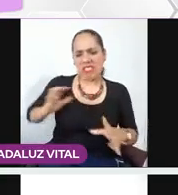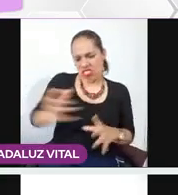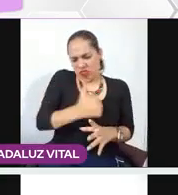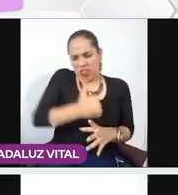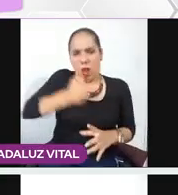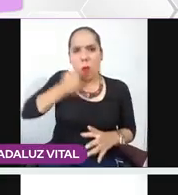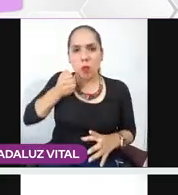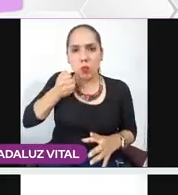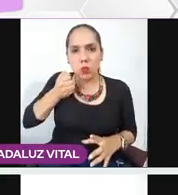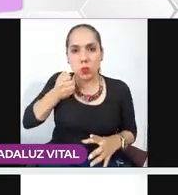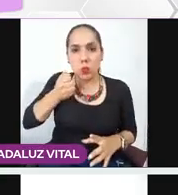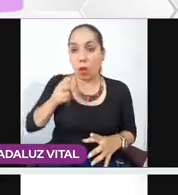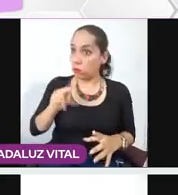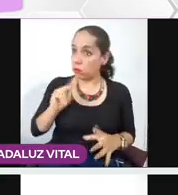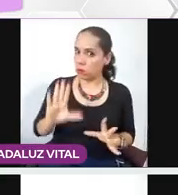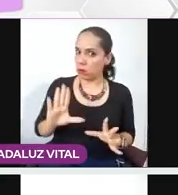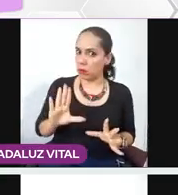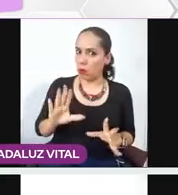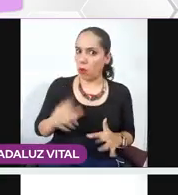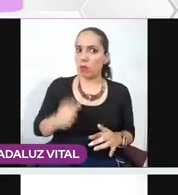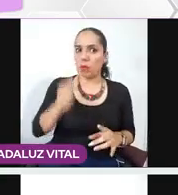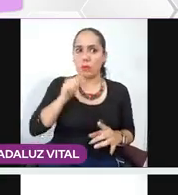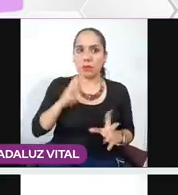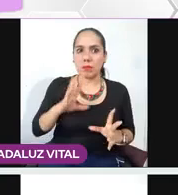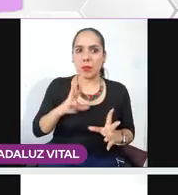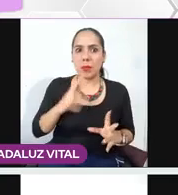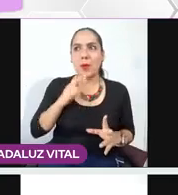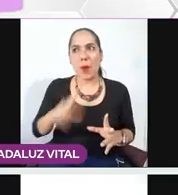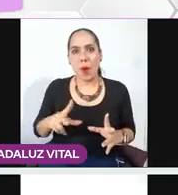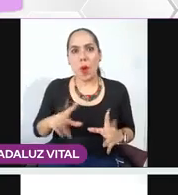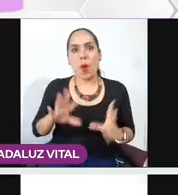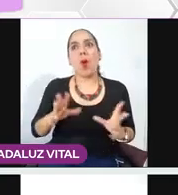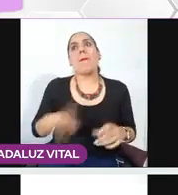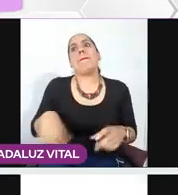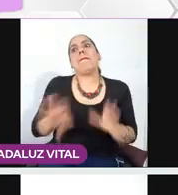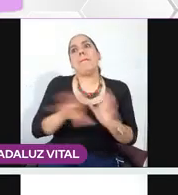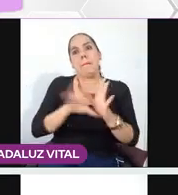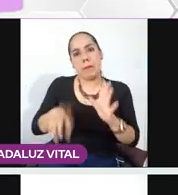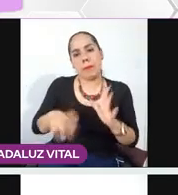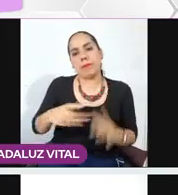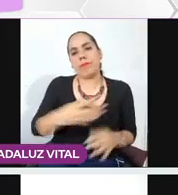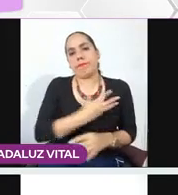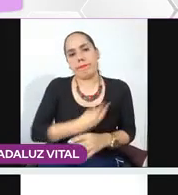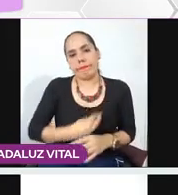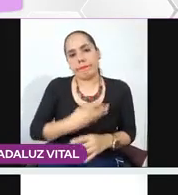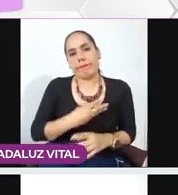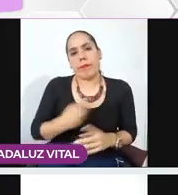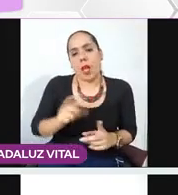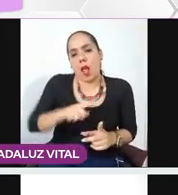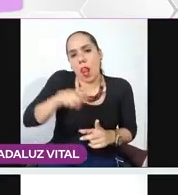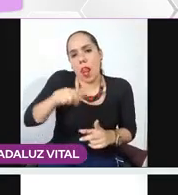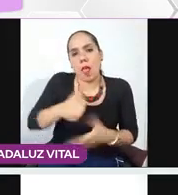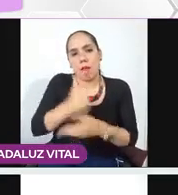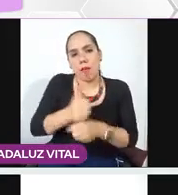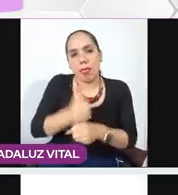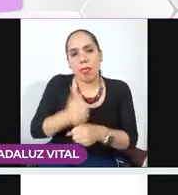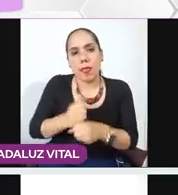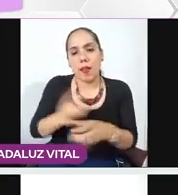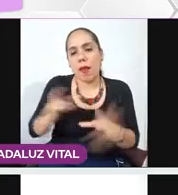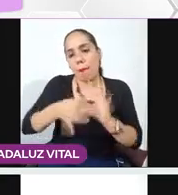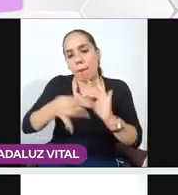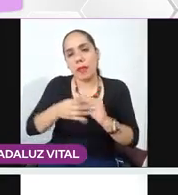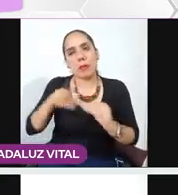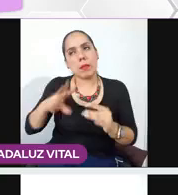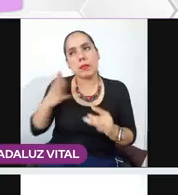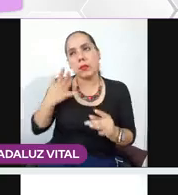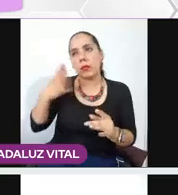no, yo creo que es mucho mejor porque entonces cuando llegan los hijos a terapia te dicen es que yo hubiera querido que mis papás se separaran porque era tanta la